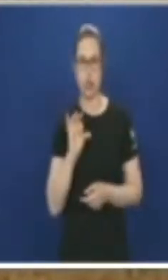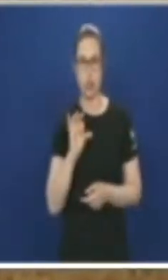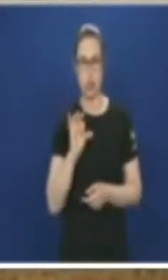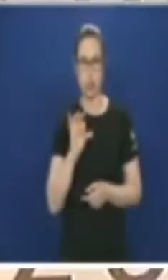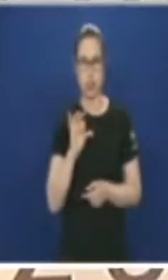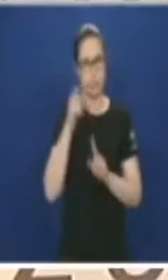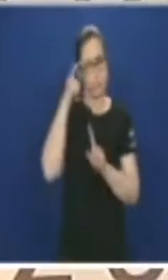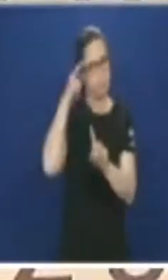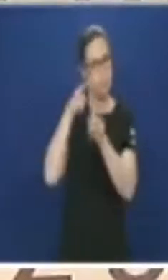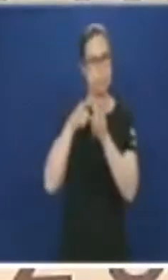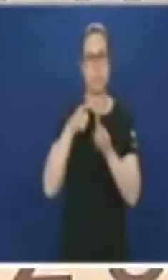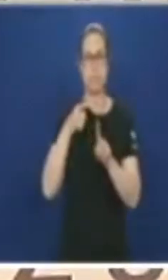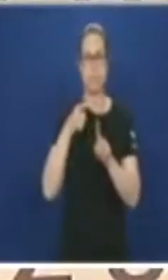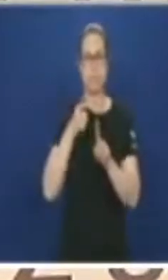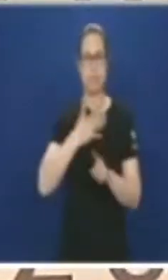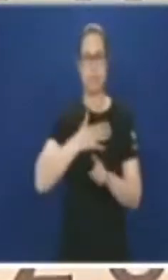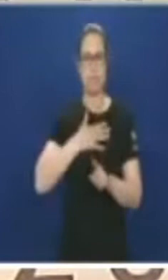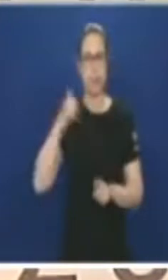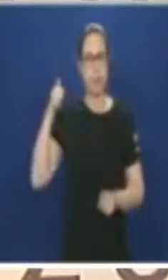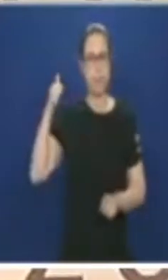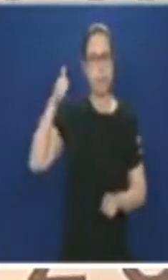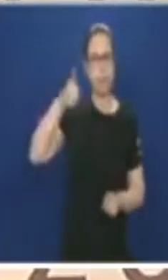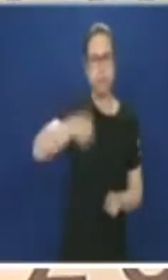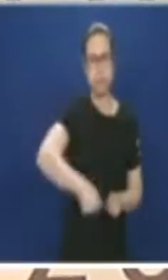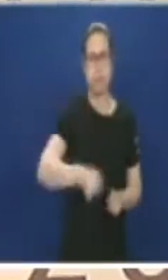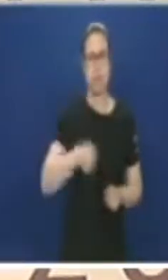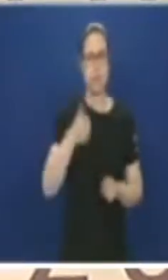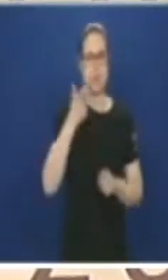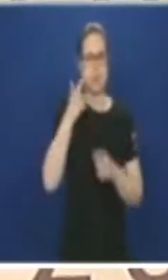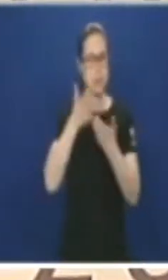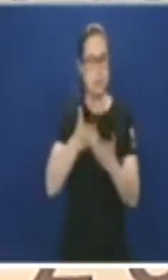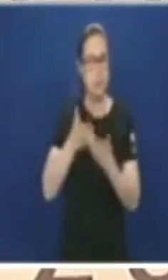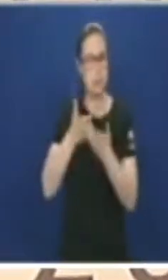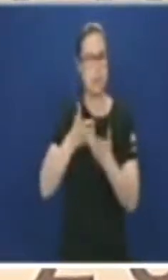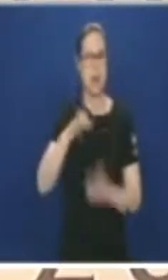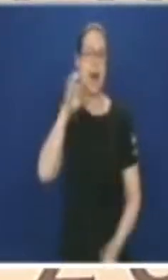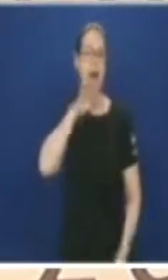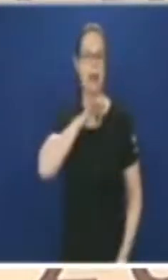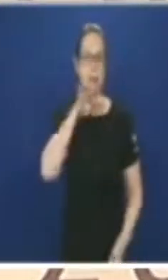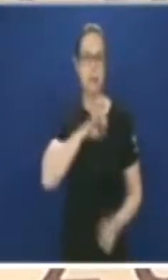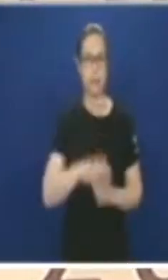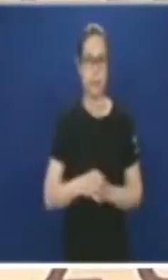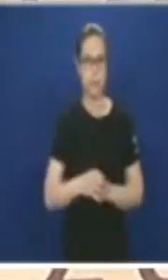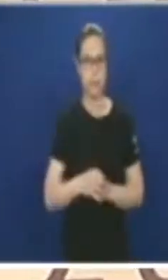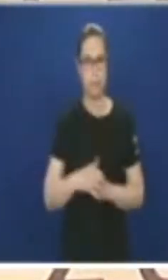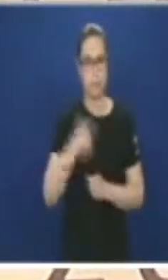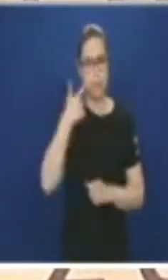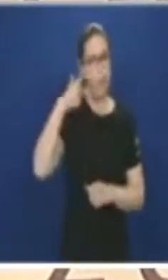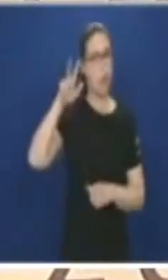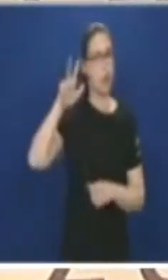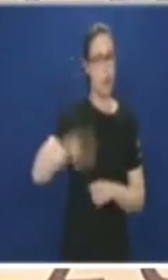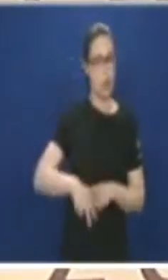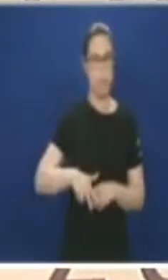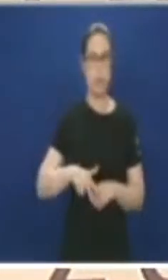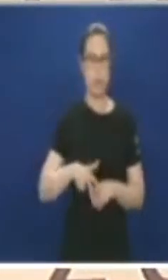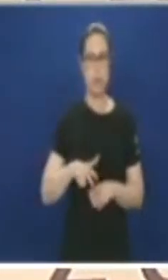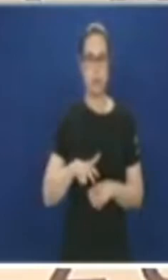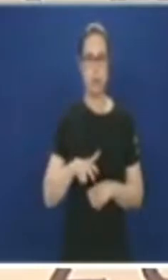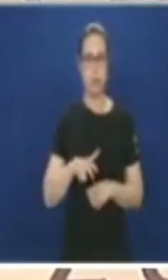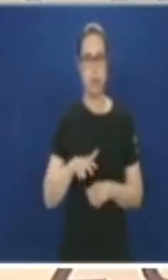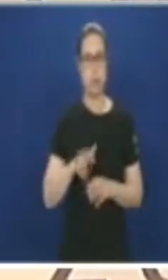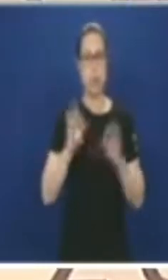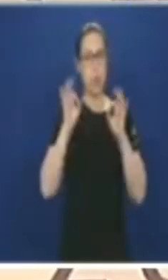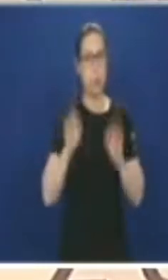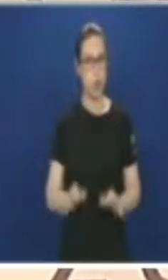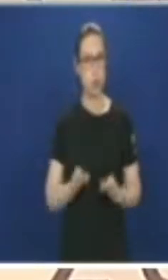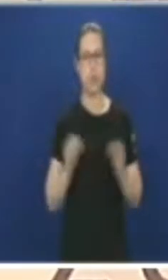compromiso galeguista realizado pelos compoñentes deste grupo. Un recoñecemento que chega no ano da